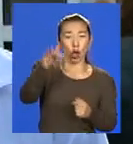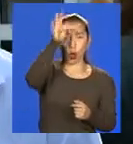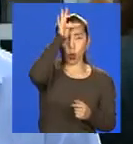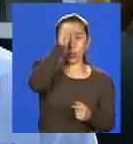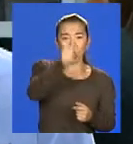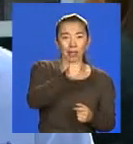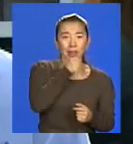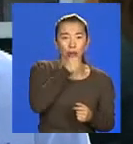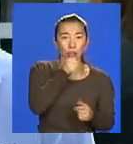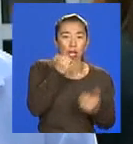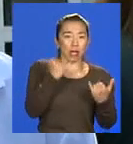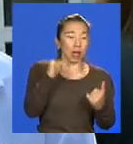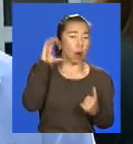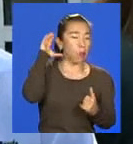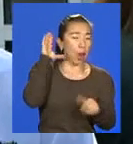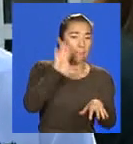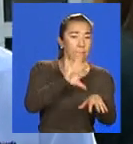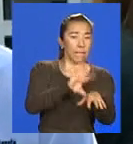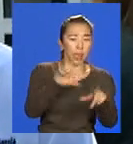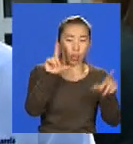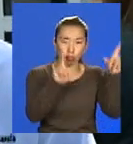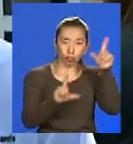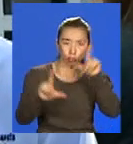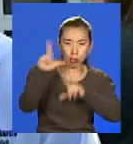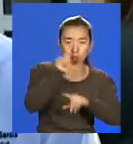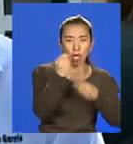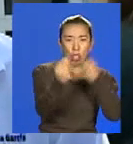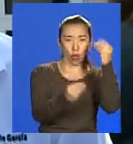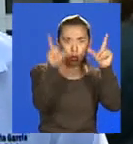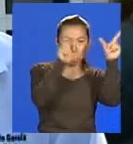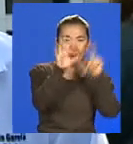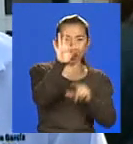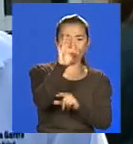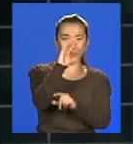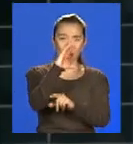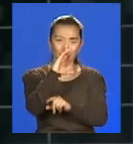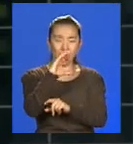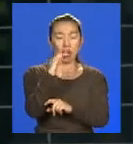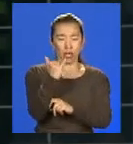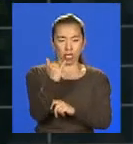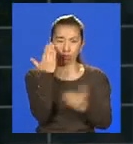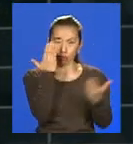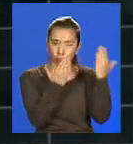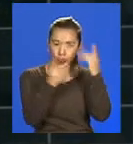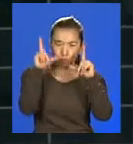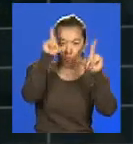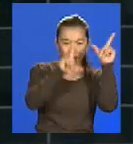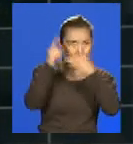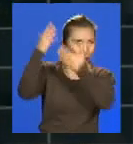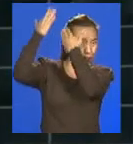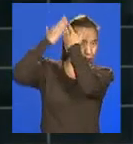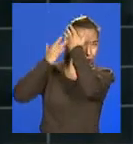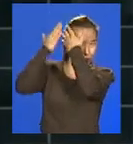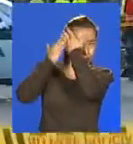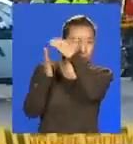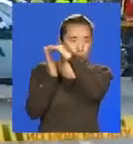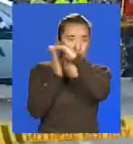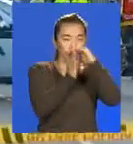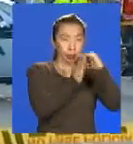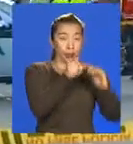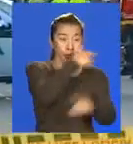sido valorada, se le ha hecho un TAC, se está evaluando una hemorragia. En este sector de la